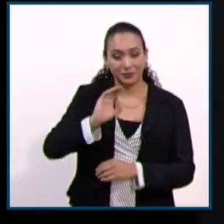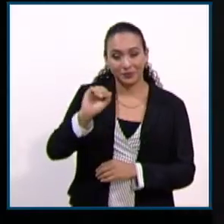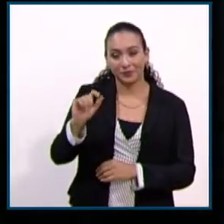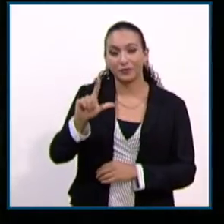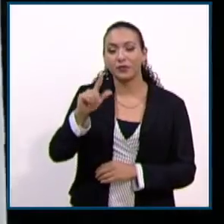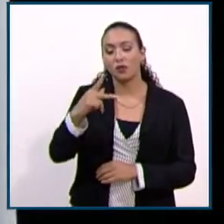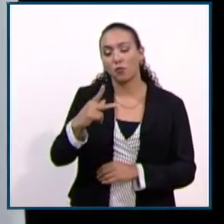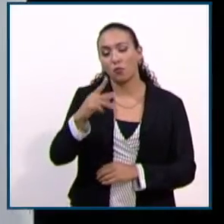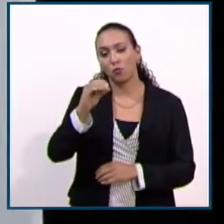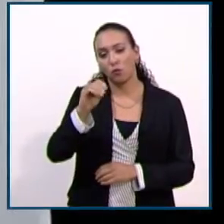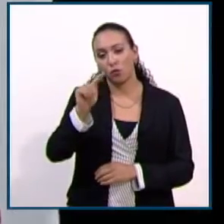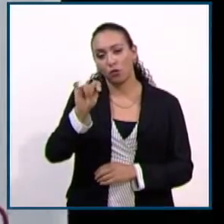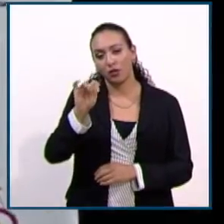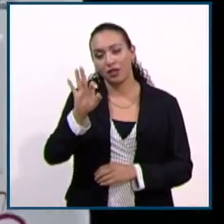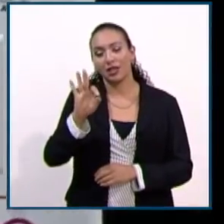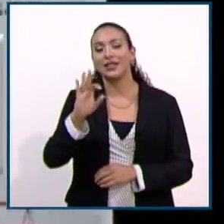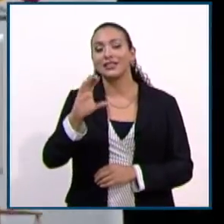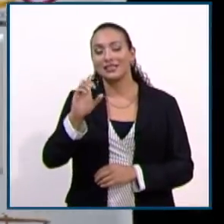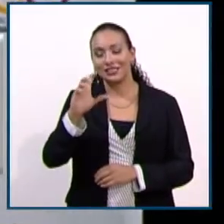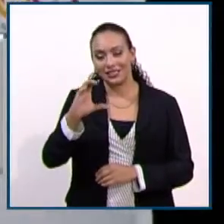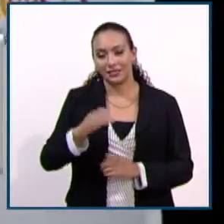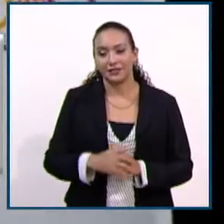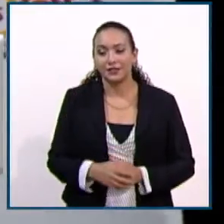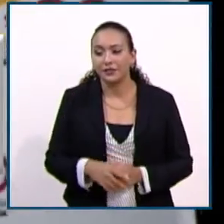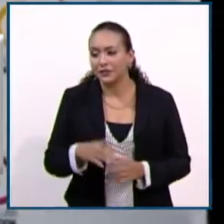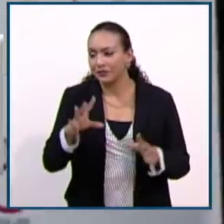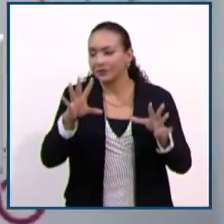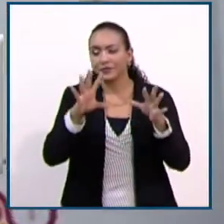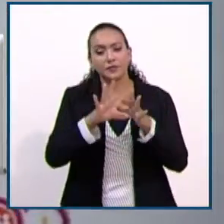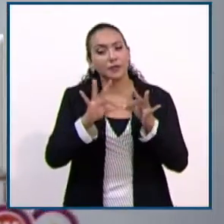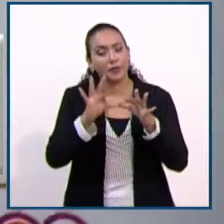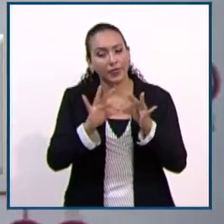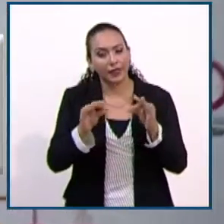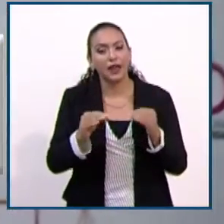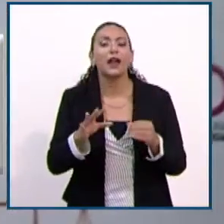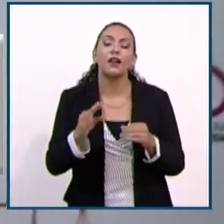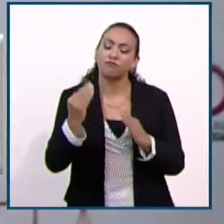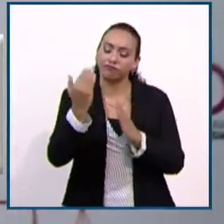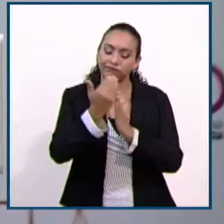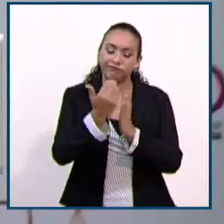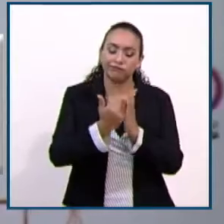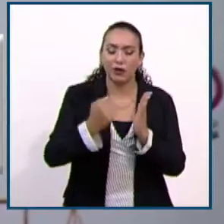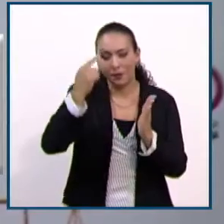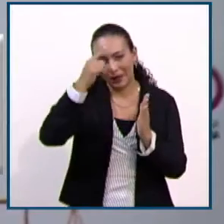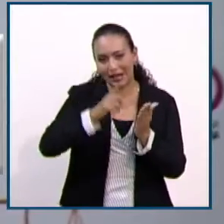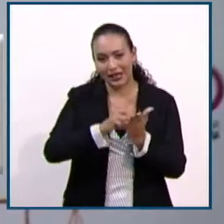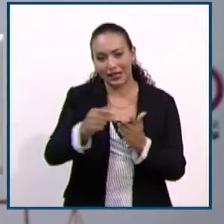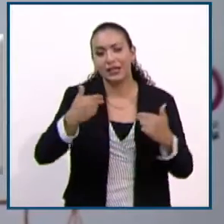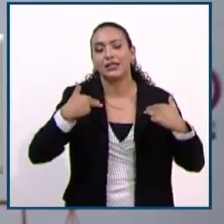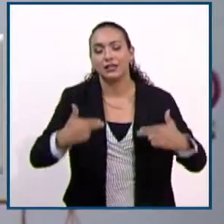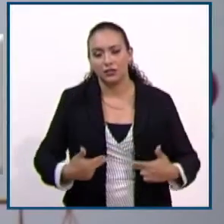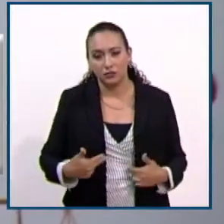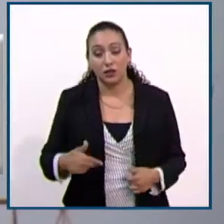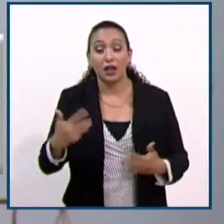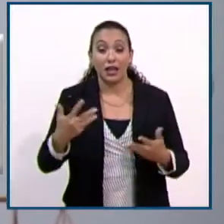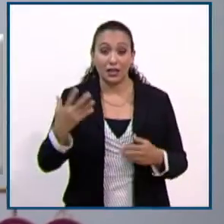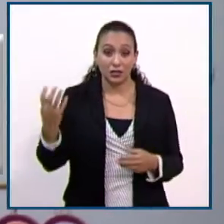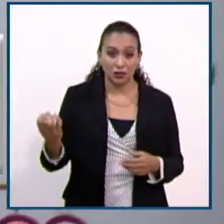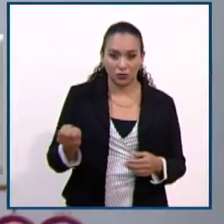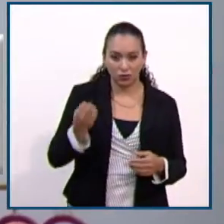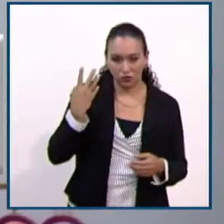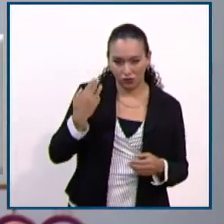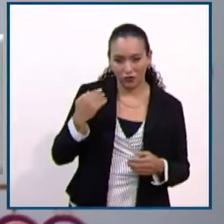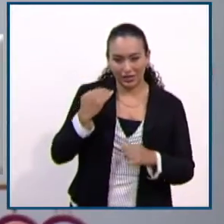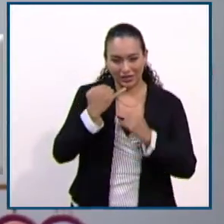El ministro Javier Lainez Potisek llamó a cuidar los mecanismos constitucionales de protección de derechos humanos, esto en la ceremonia inaugural del